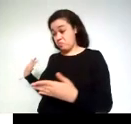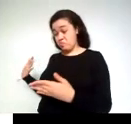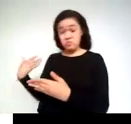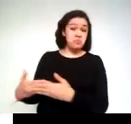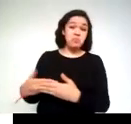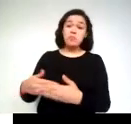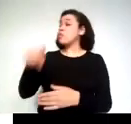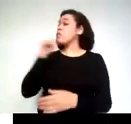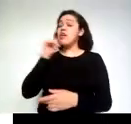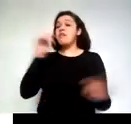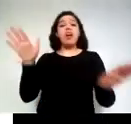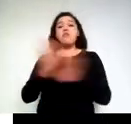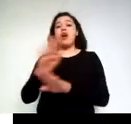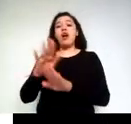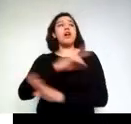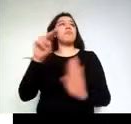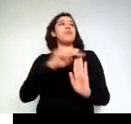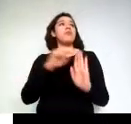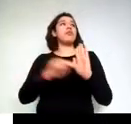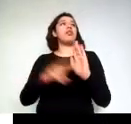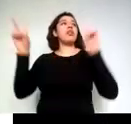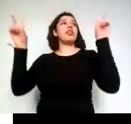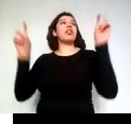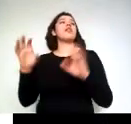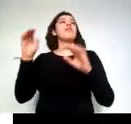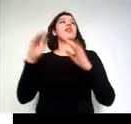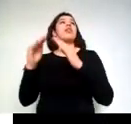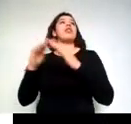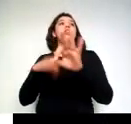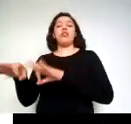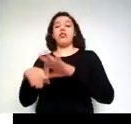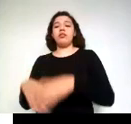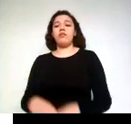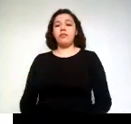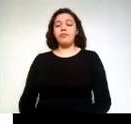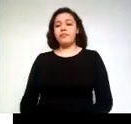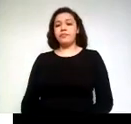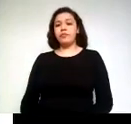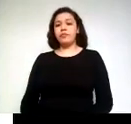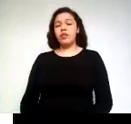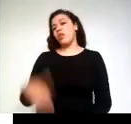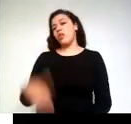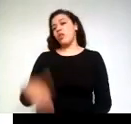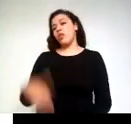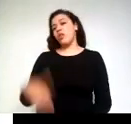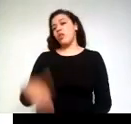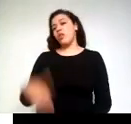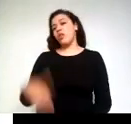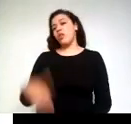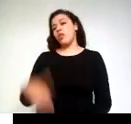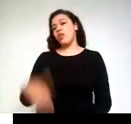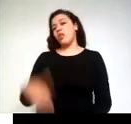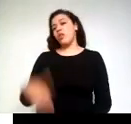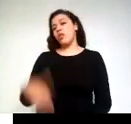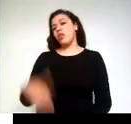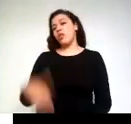no ha actualizado nada con respecto al tema del home office. Okay. Espero haber ayudado a contestar. Sí, digamos que el